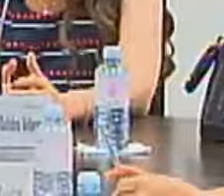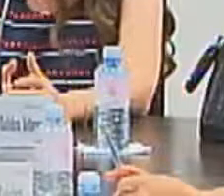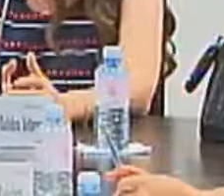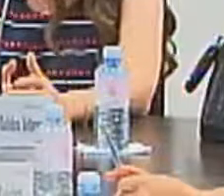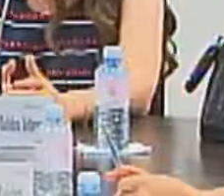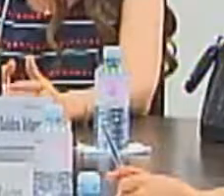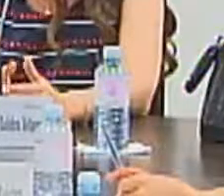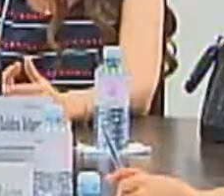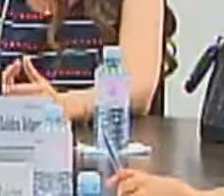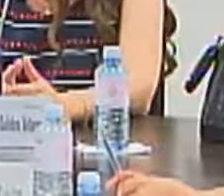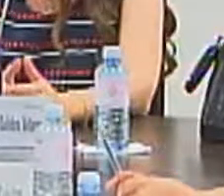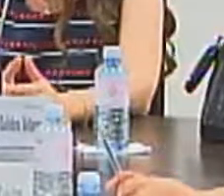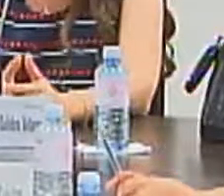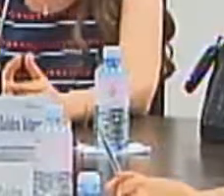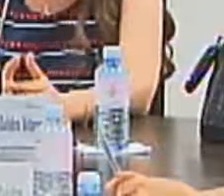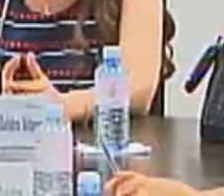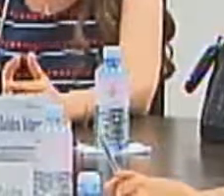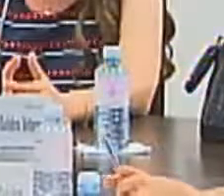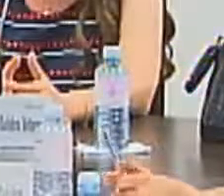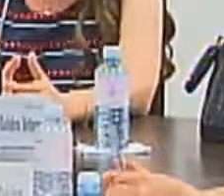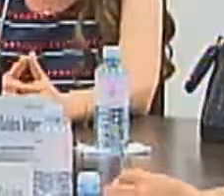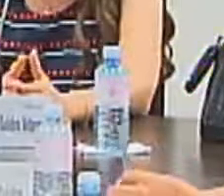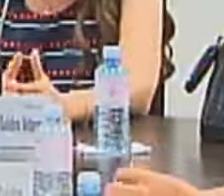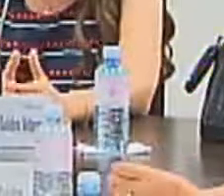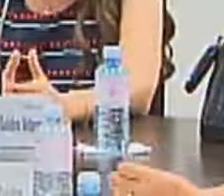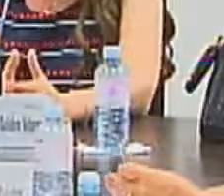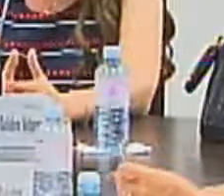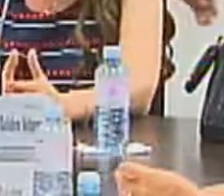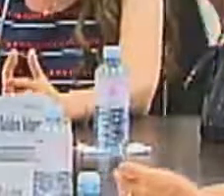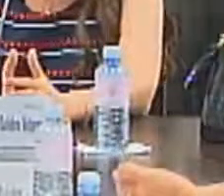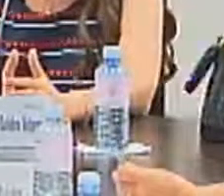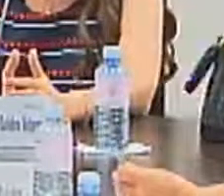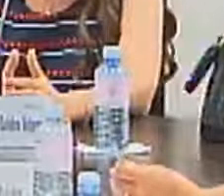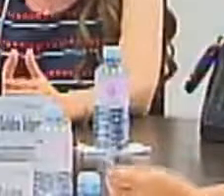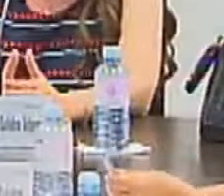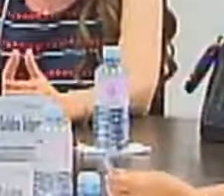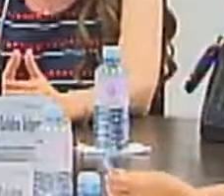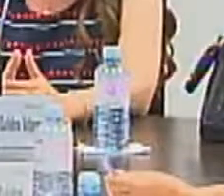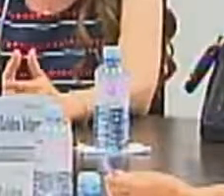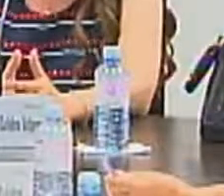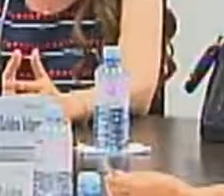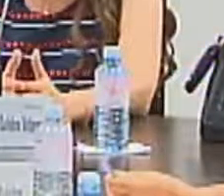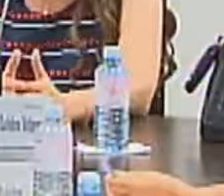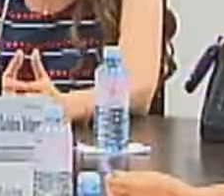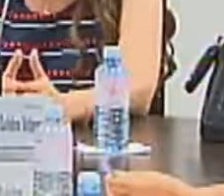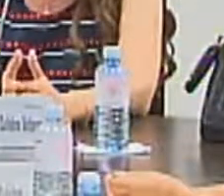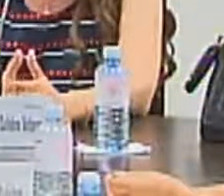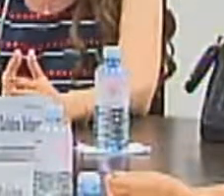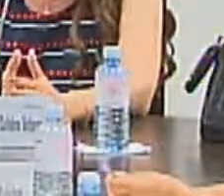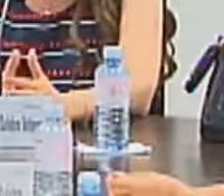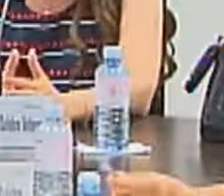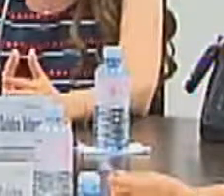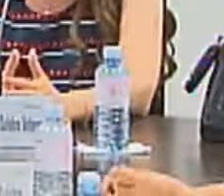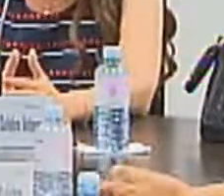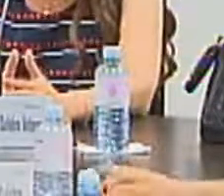que se tomarán en la secretaría a su cargo para cerrar este ejercicio y esta administración de gobierno con las acciones necesarias